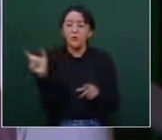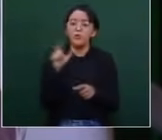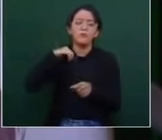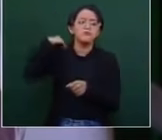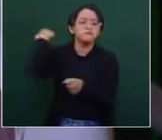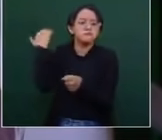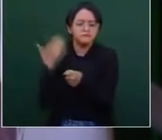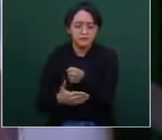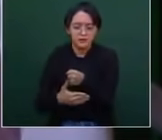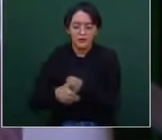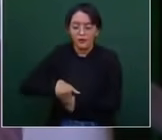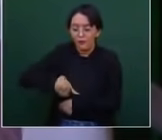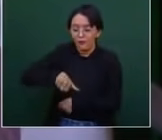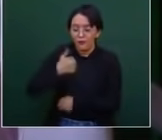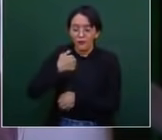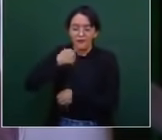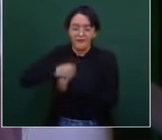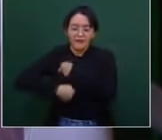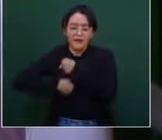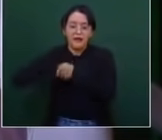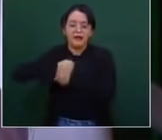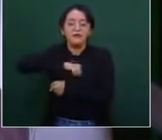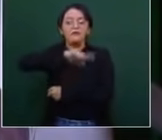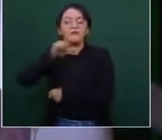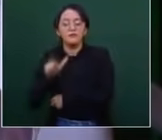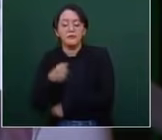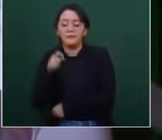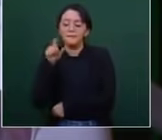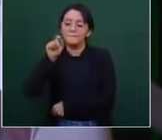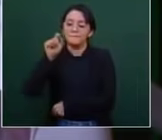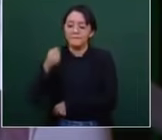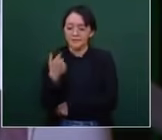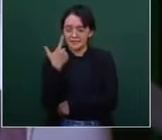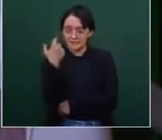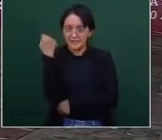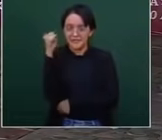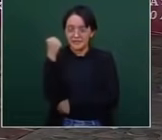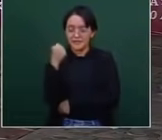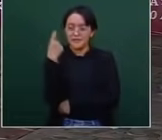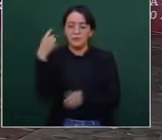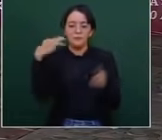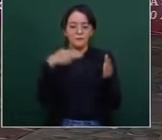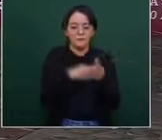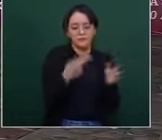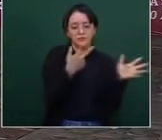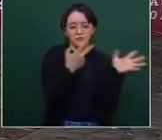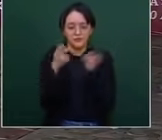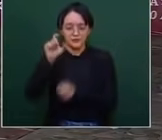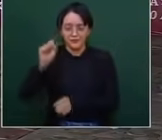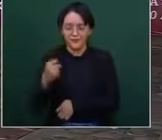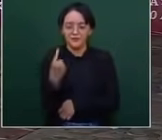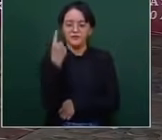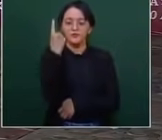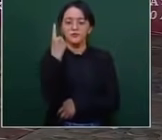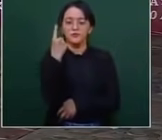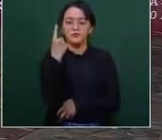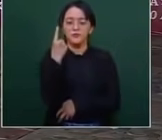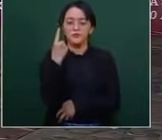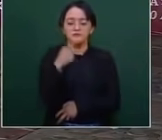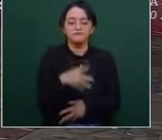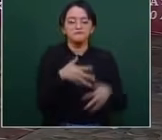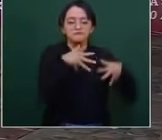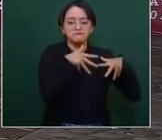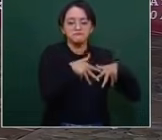años después, cuando el 27 de septiembre de 1821 entra triunfante a la Ciudad